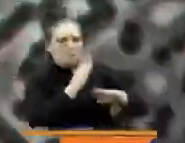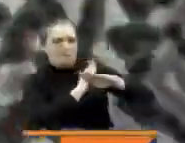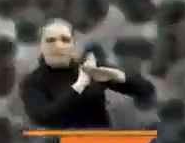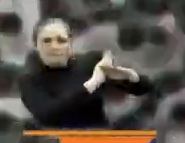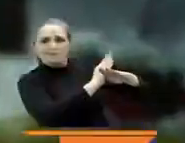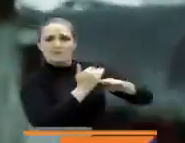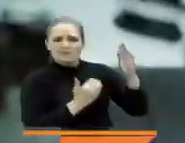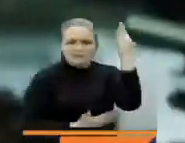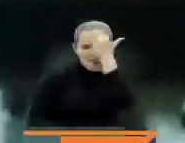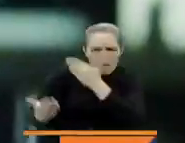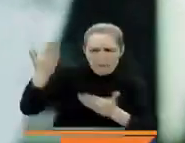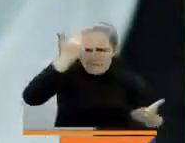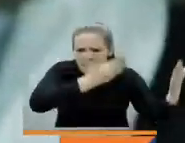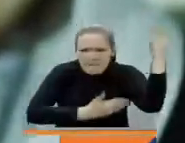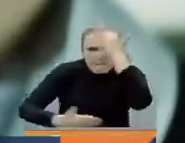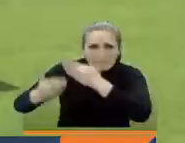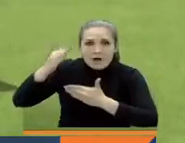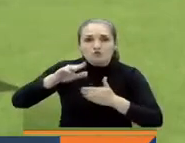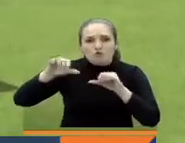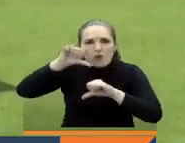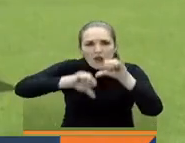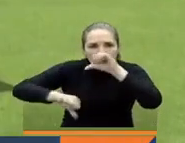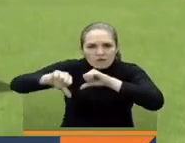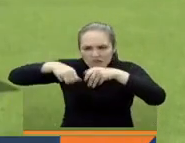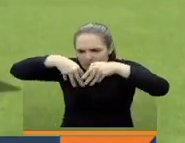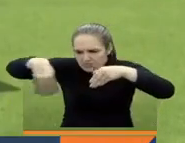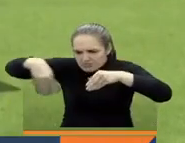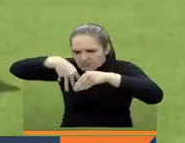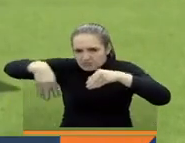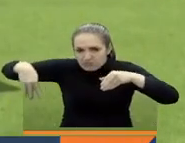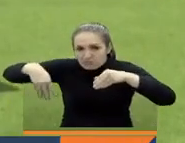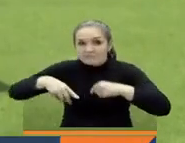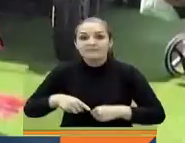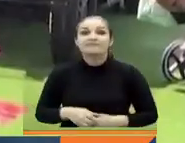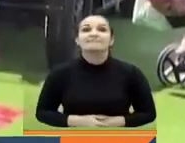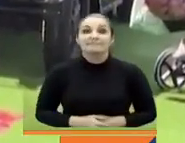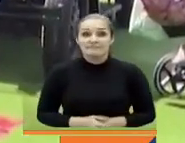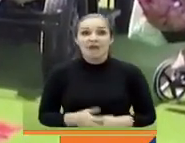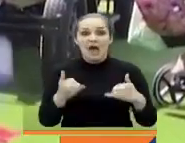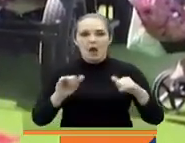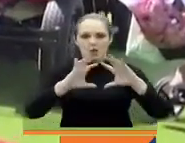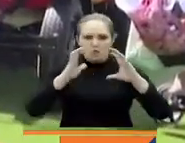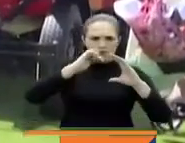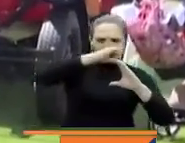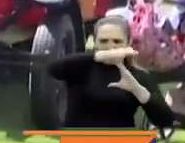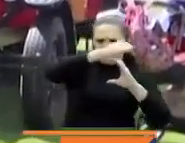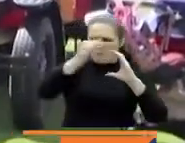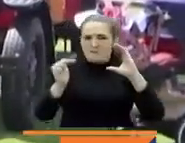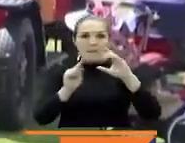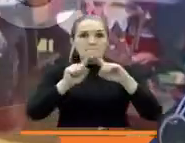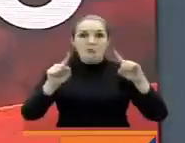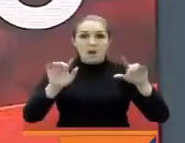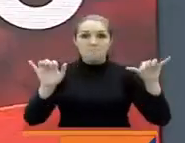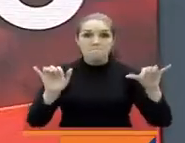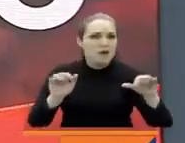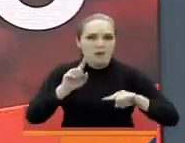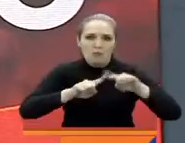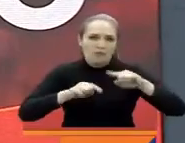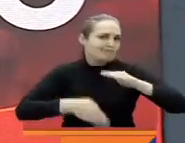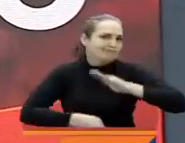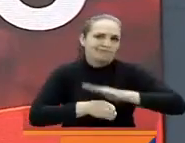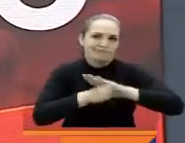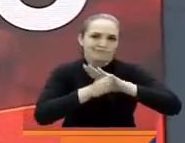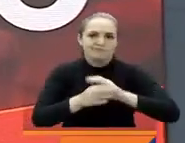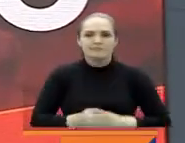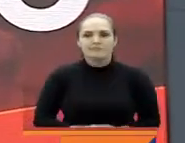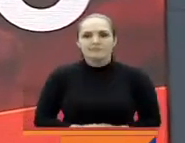ensayos clínicos del laboratorio Shionogi. Al ritmo del ballet que el COVID impone, el mundo sigue moviéndose. Y